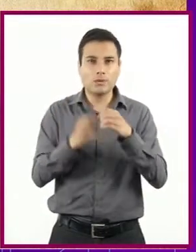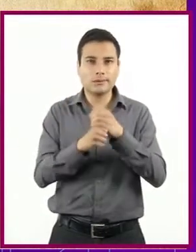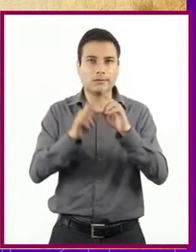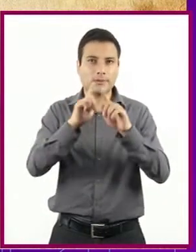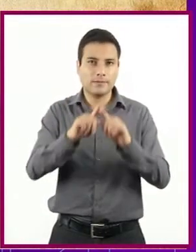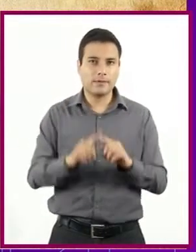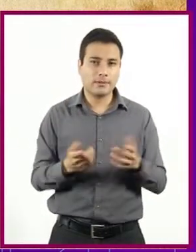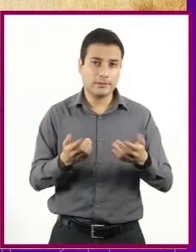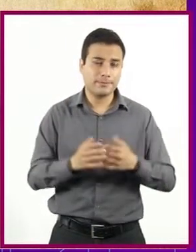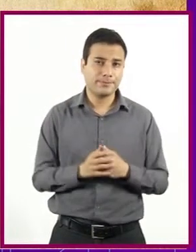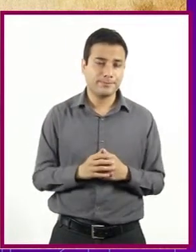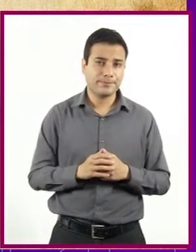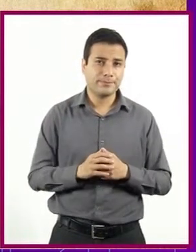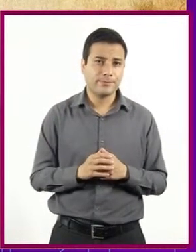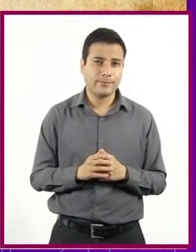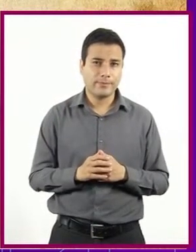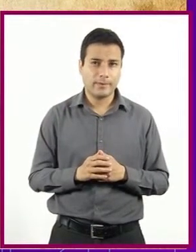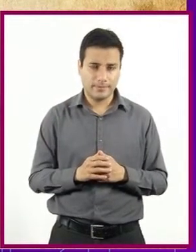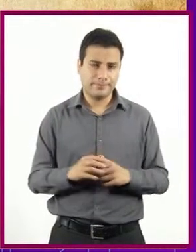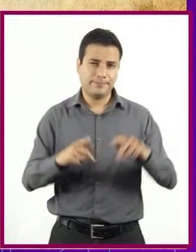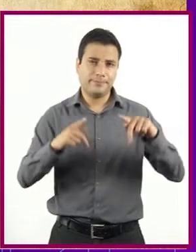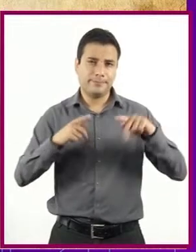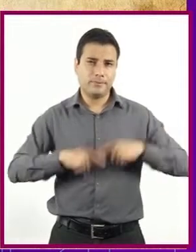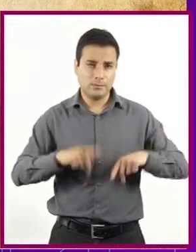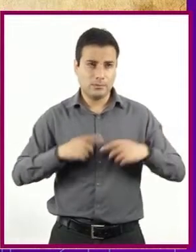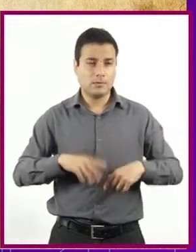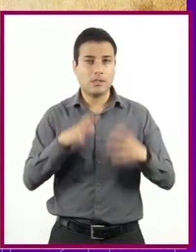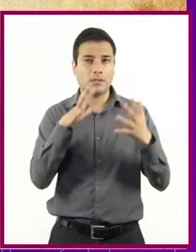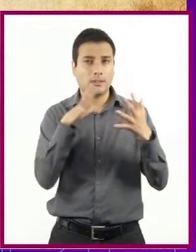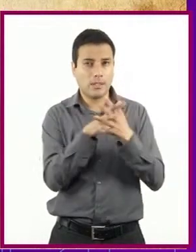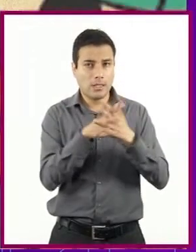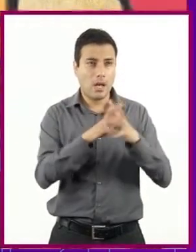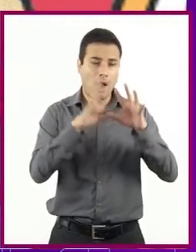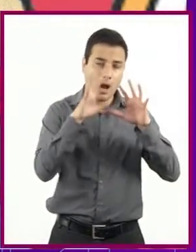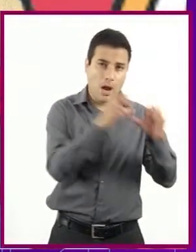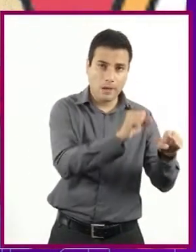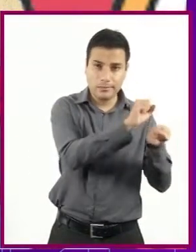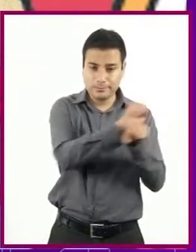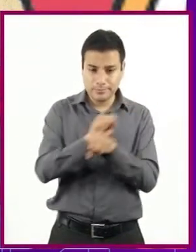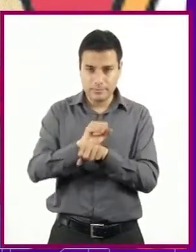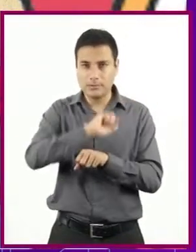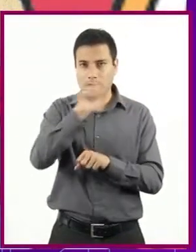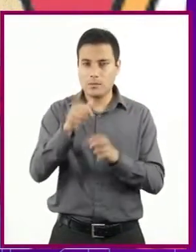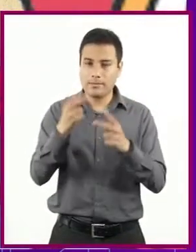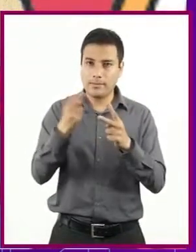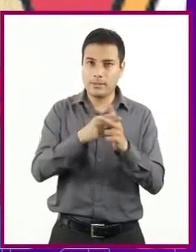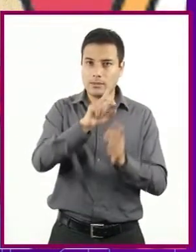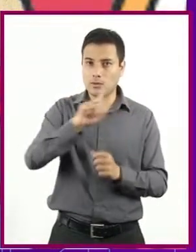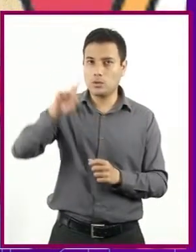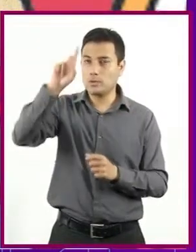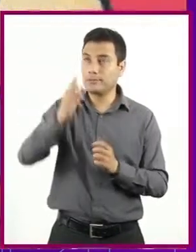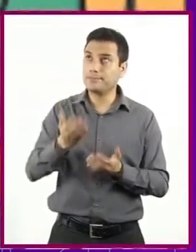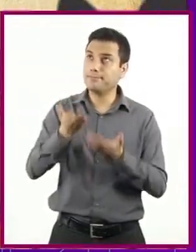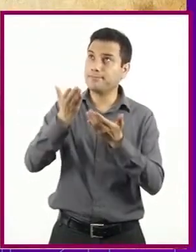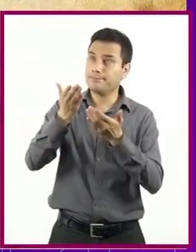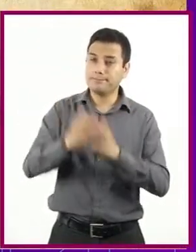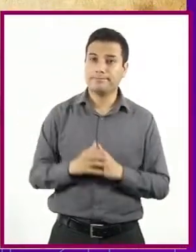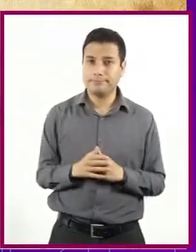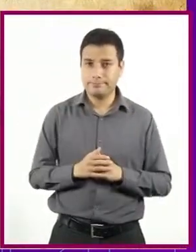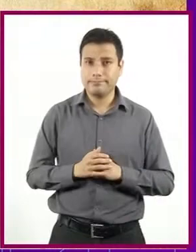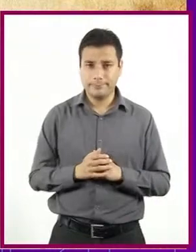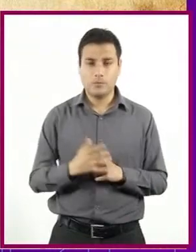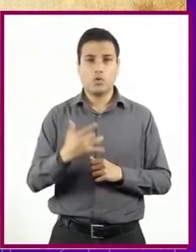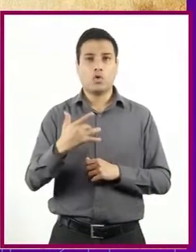Así, la mayoría de los prisioneros de guerra eran sacrificados en honor de Huitzilopochtli, el sol, extrayéndole